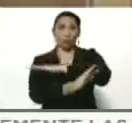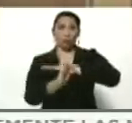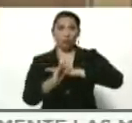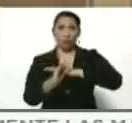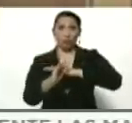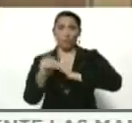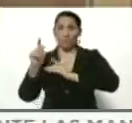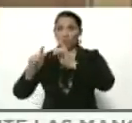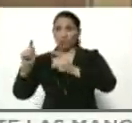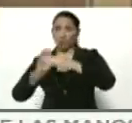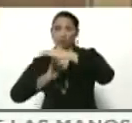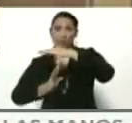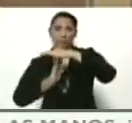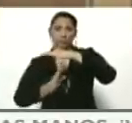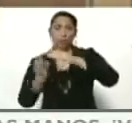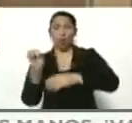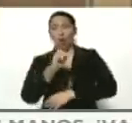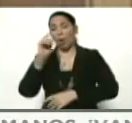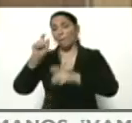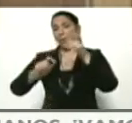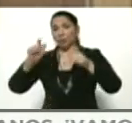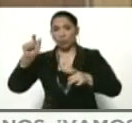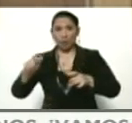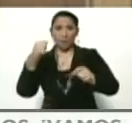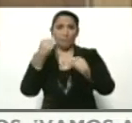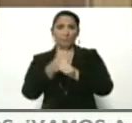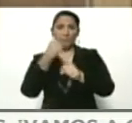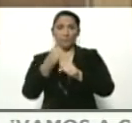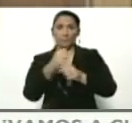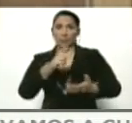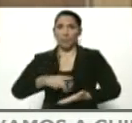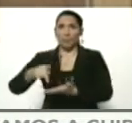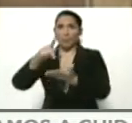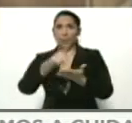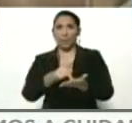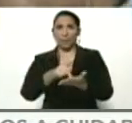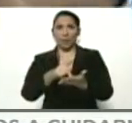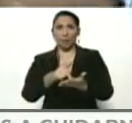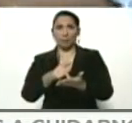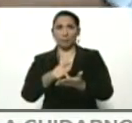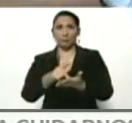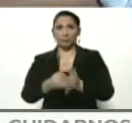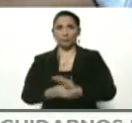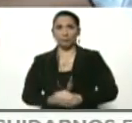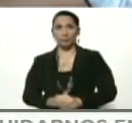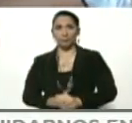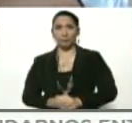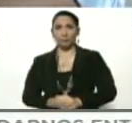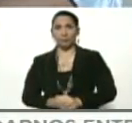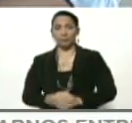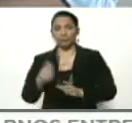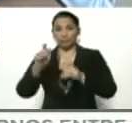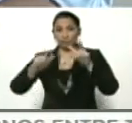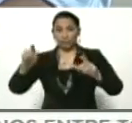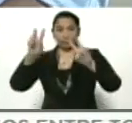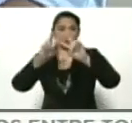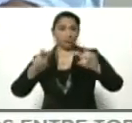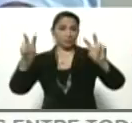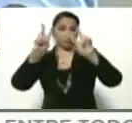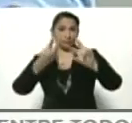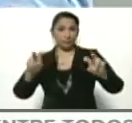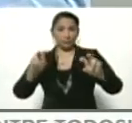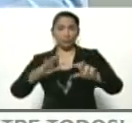o el personal que está participando del eje del despistaje masivo y personalizado